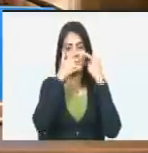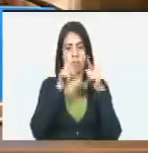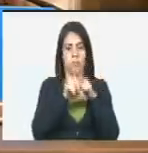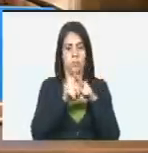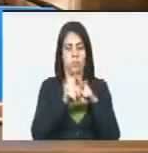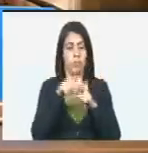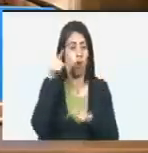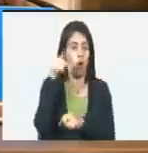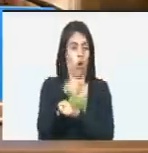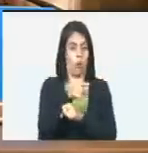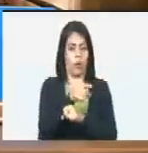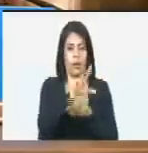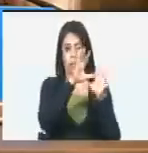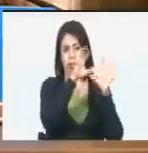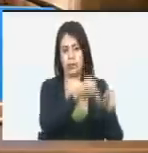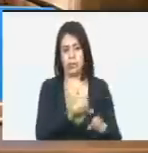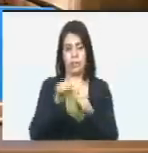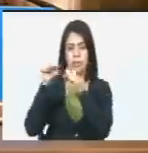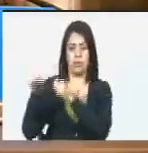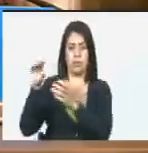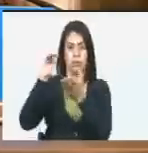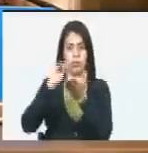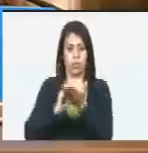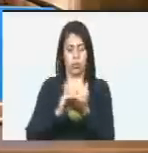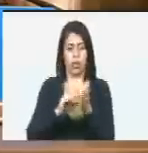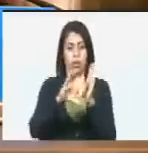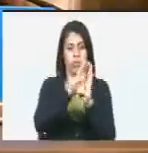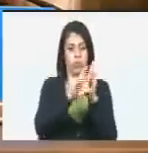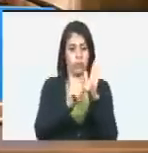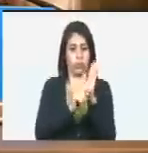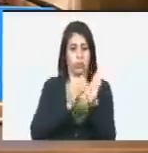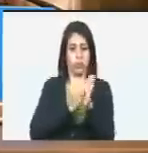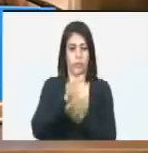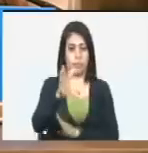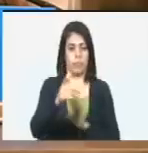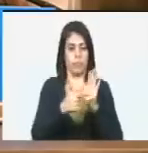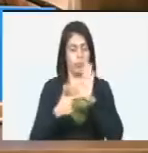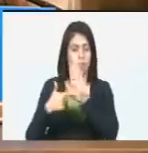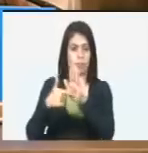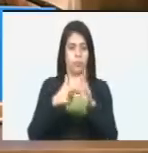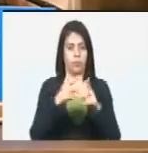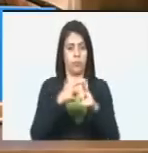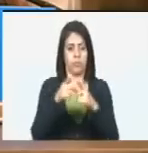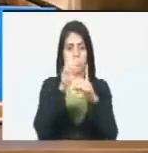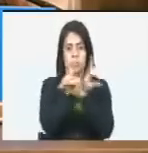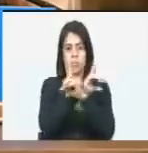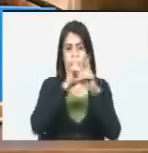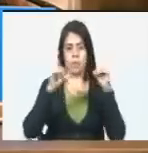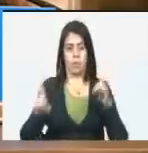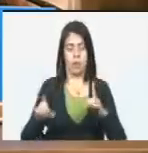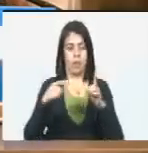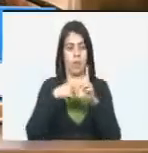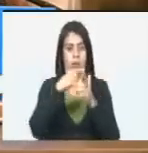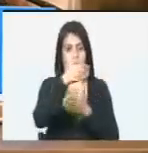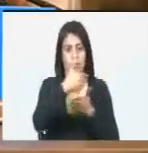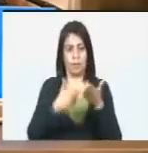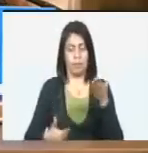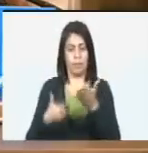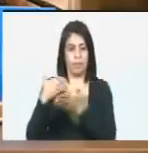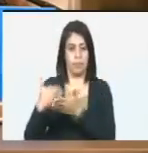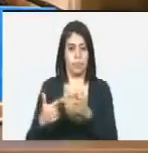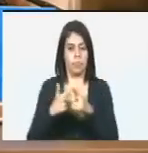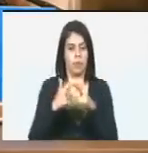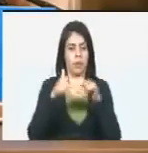arbitrariamente, instaurando el hilo constitucional y democrático consagrado en la Carta Magna y de esta